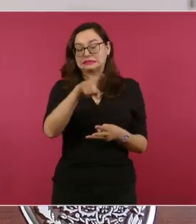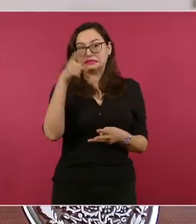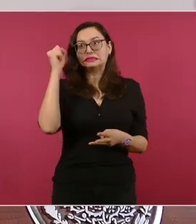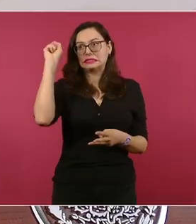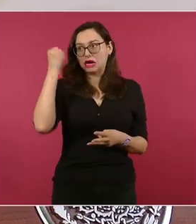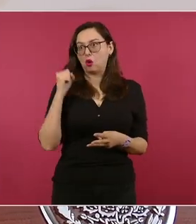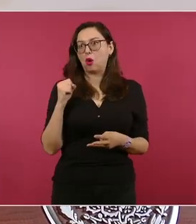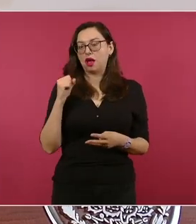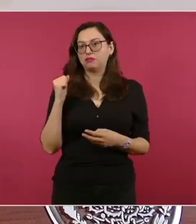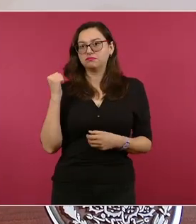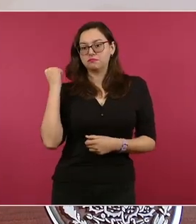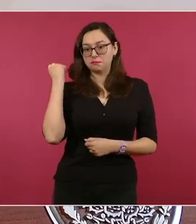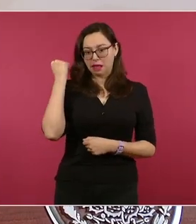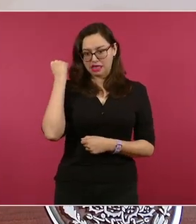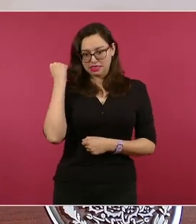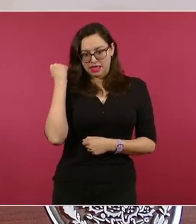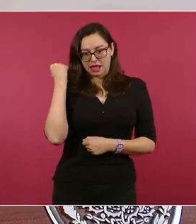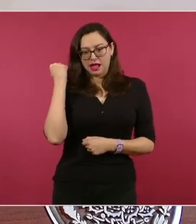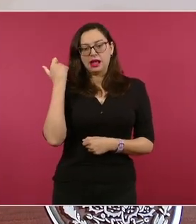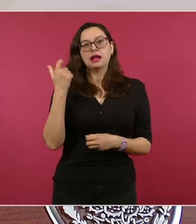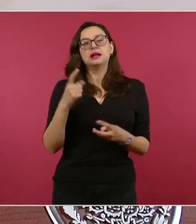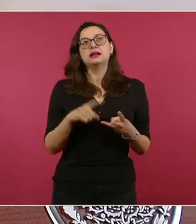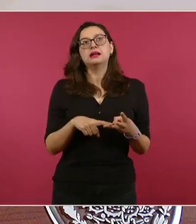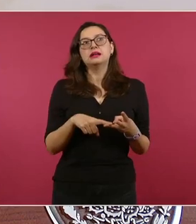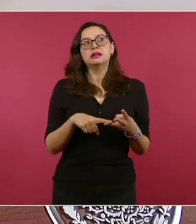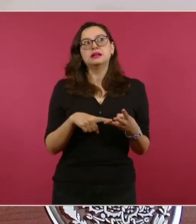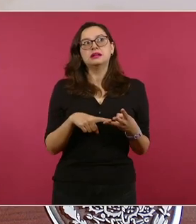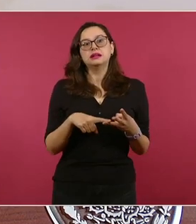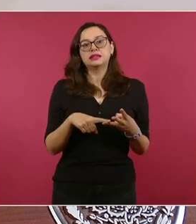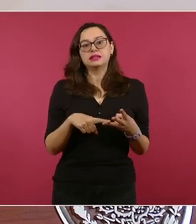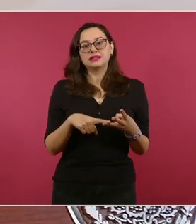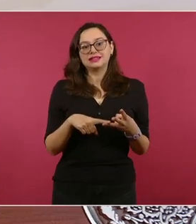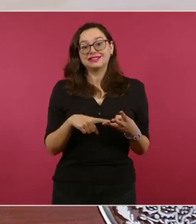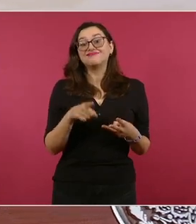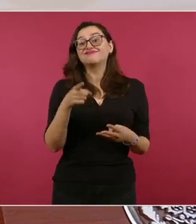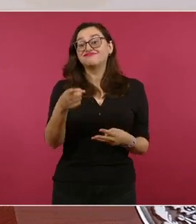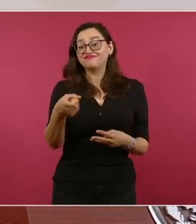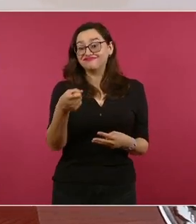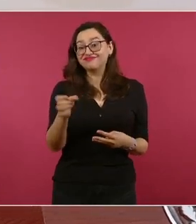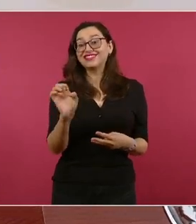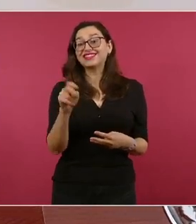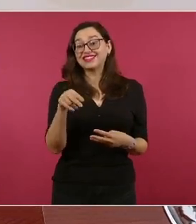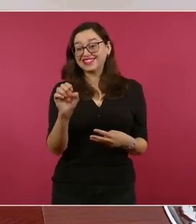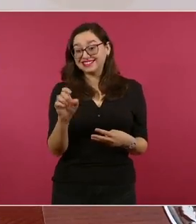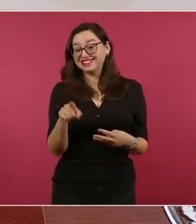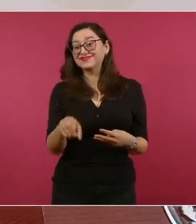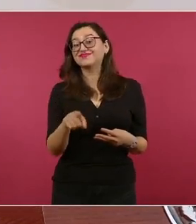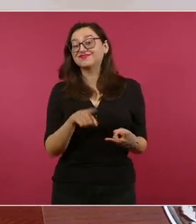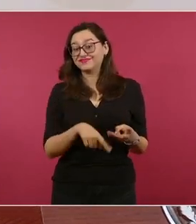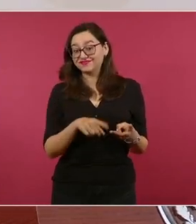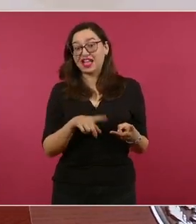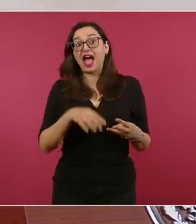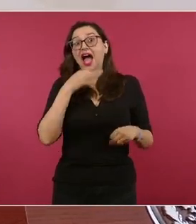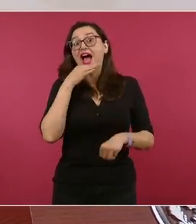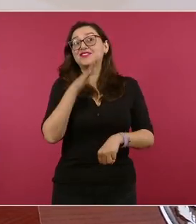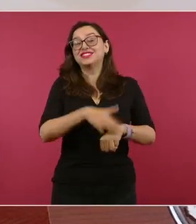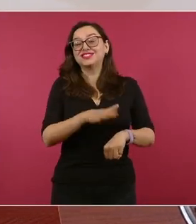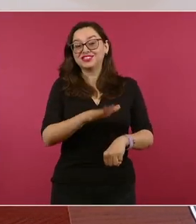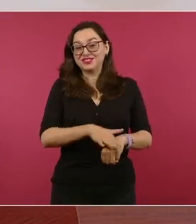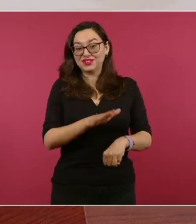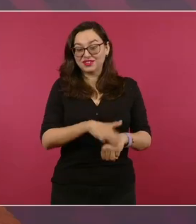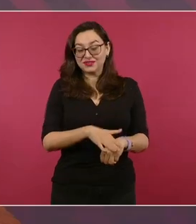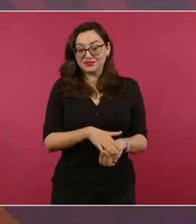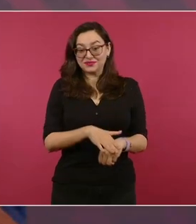precisamente. MS. Aprovecho para decirles, nada más,